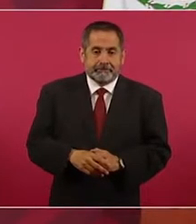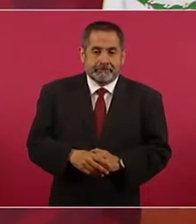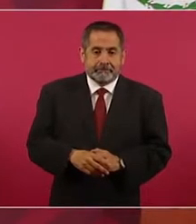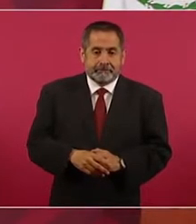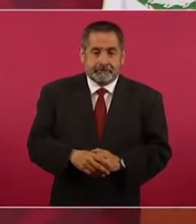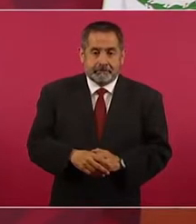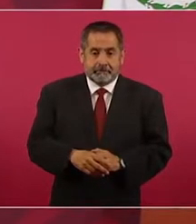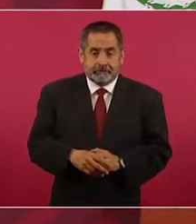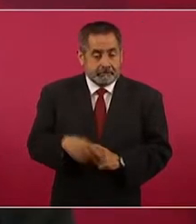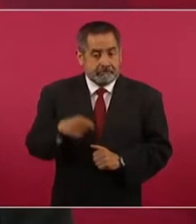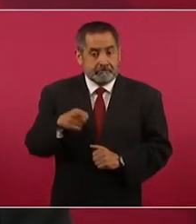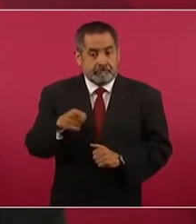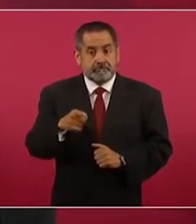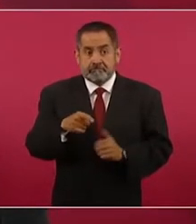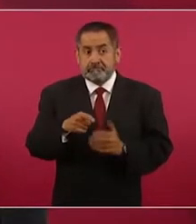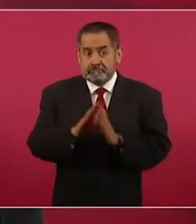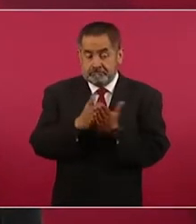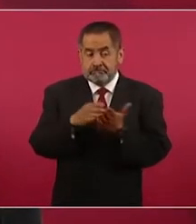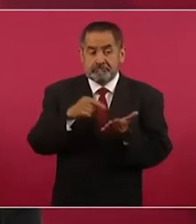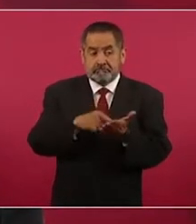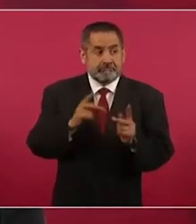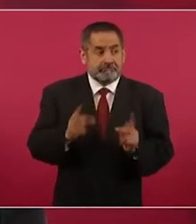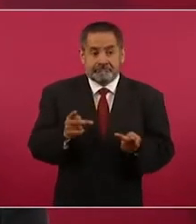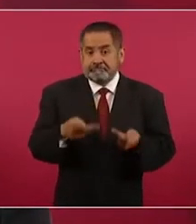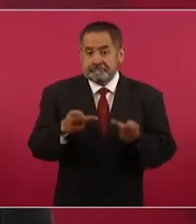Es el que hasta ahora